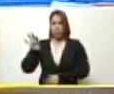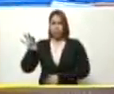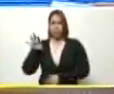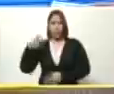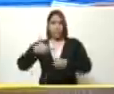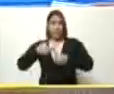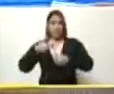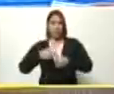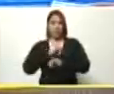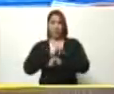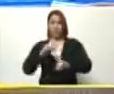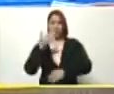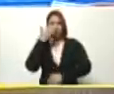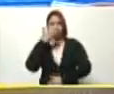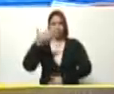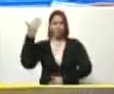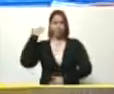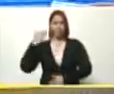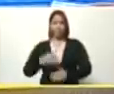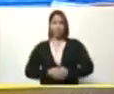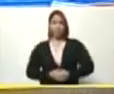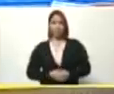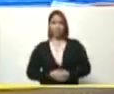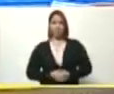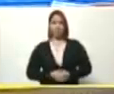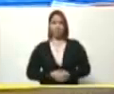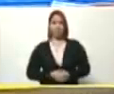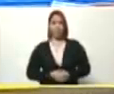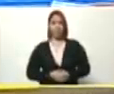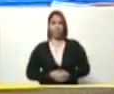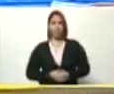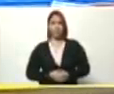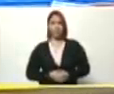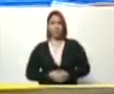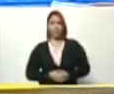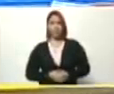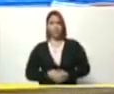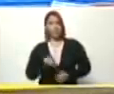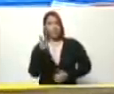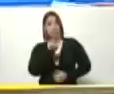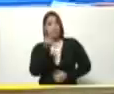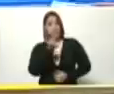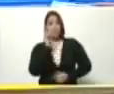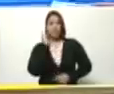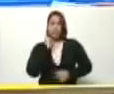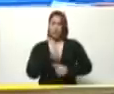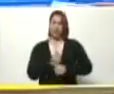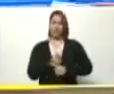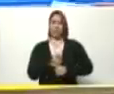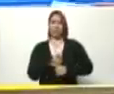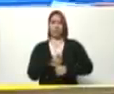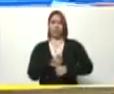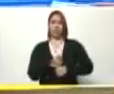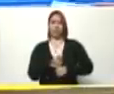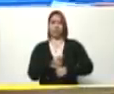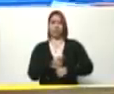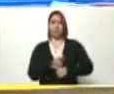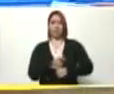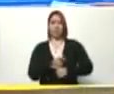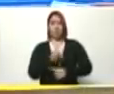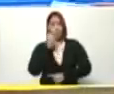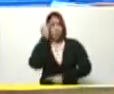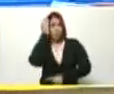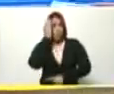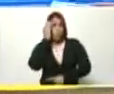va quedando atrás, sin lugar a duda. Y Venezuela tiene que tomar con conocimiento,